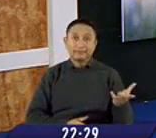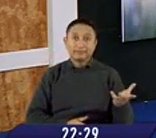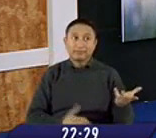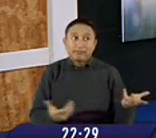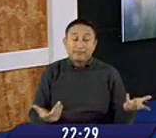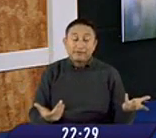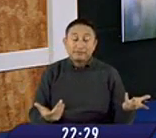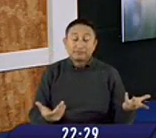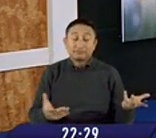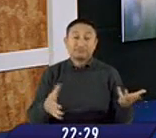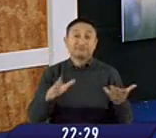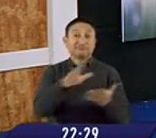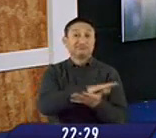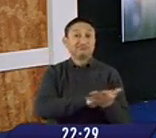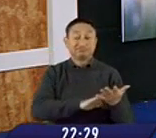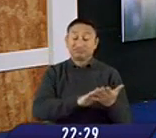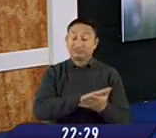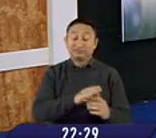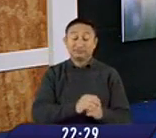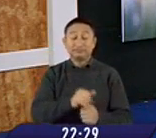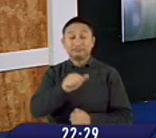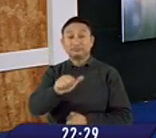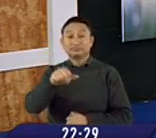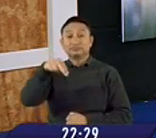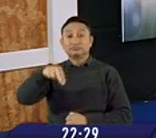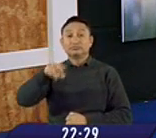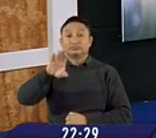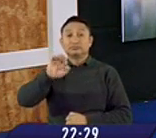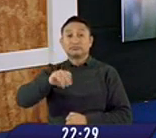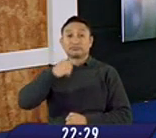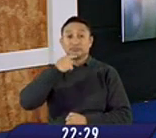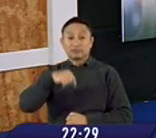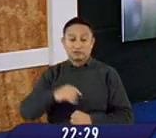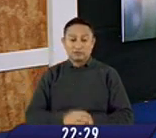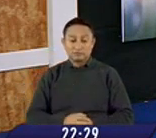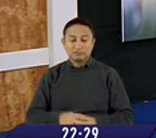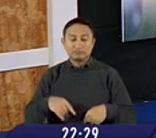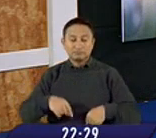volvieron un caos. La Agencia Metropolitana de Tránsito aseguró que